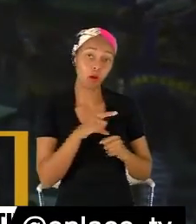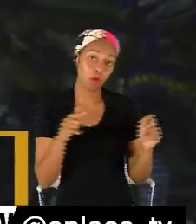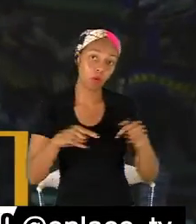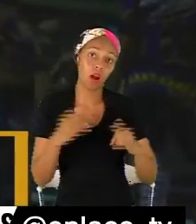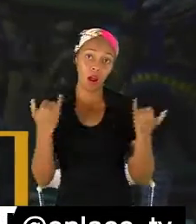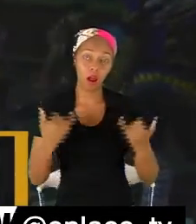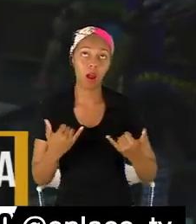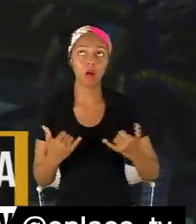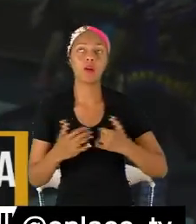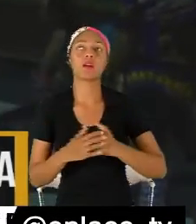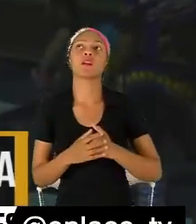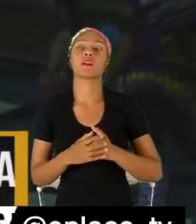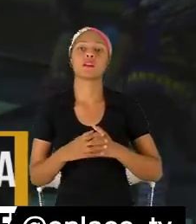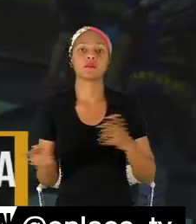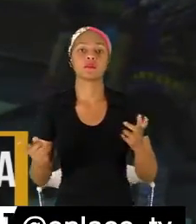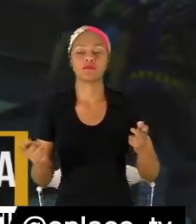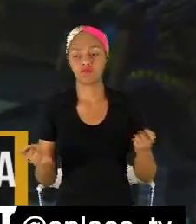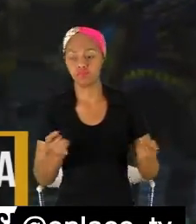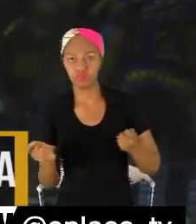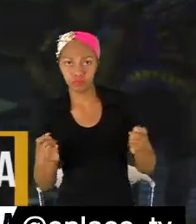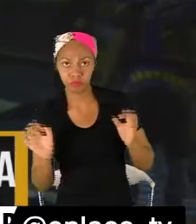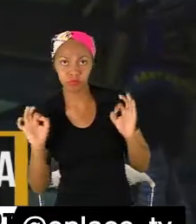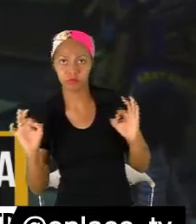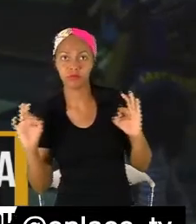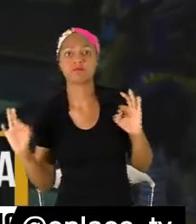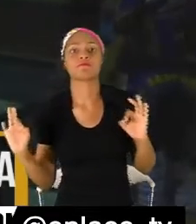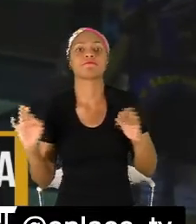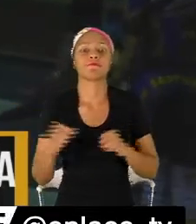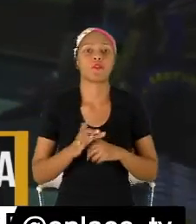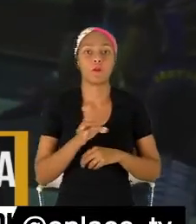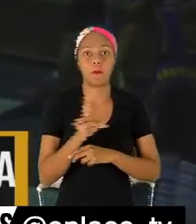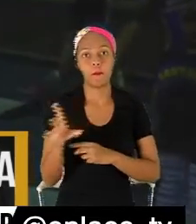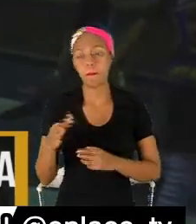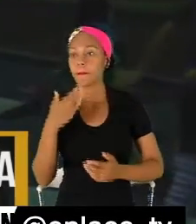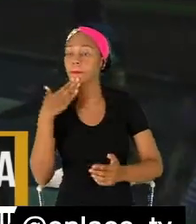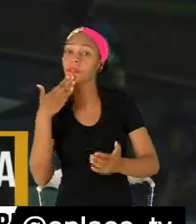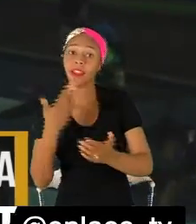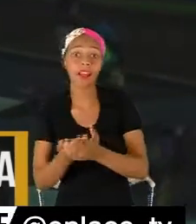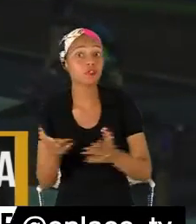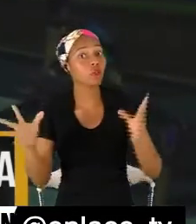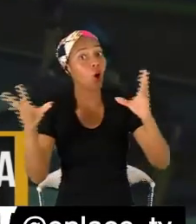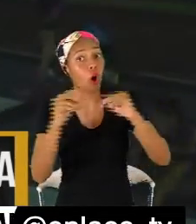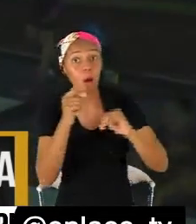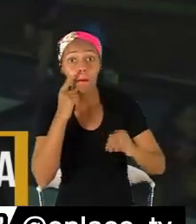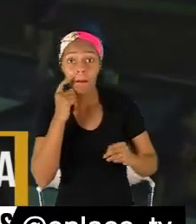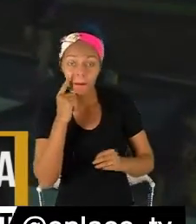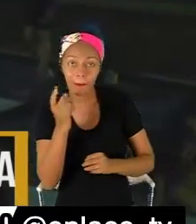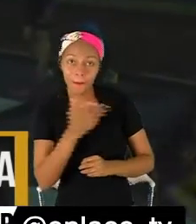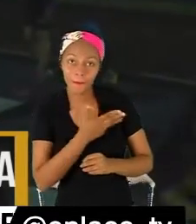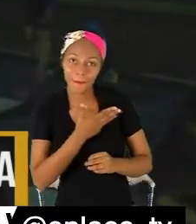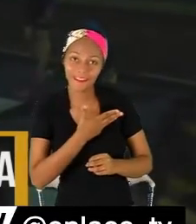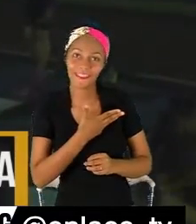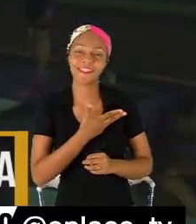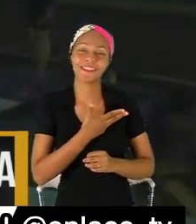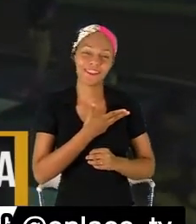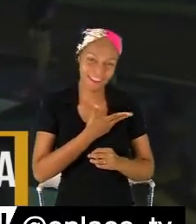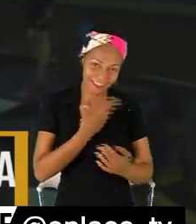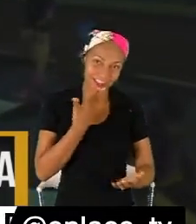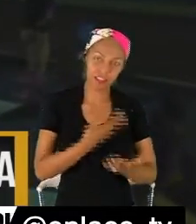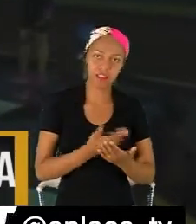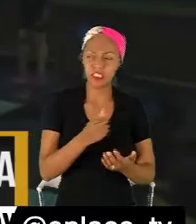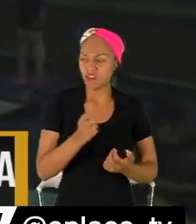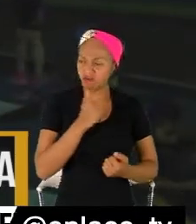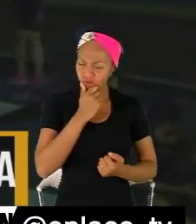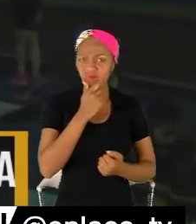momentos dominaron en esa categoría. Le doy el agradecimiento a todos los papás que tuvieron la voluntad de llevarlos